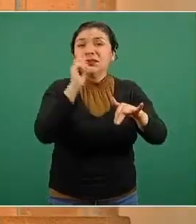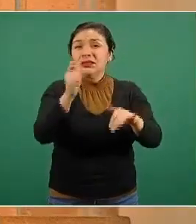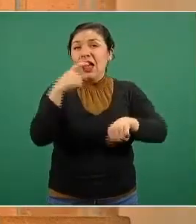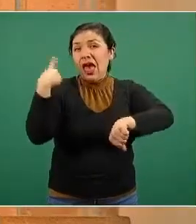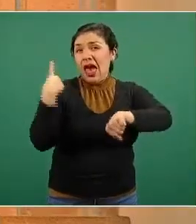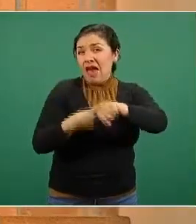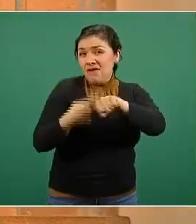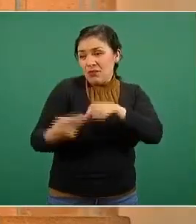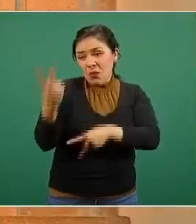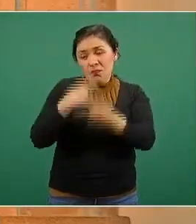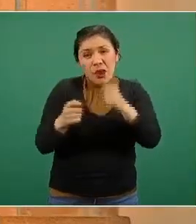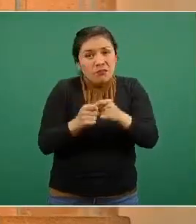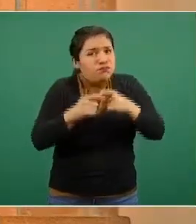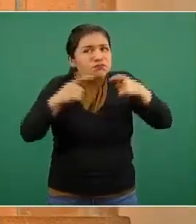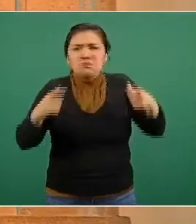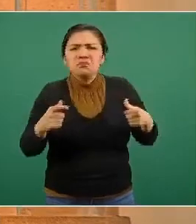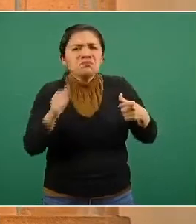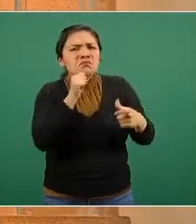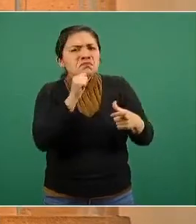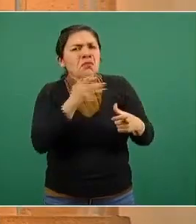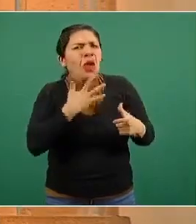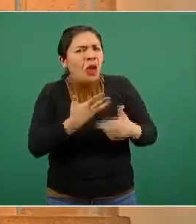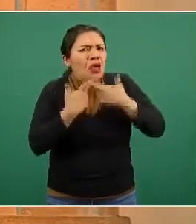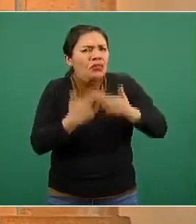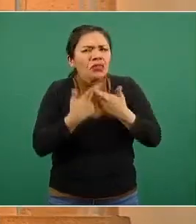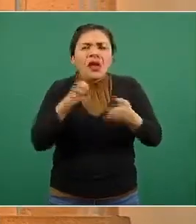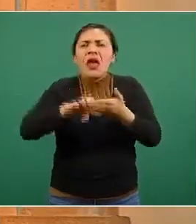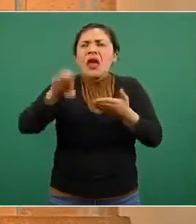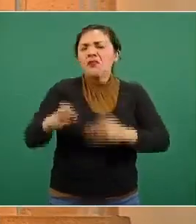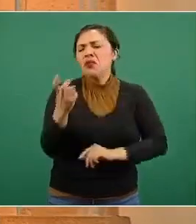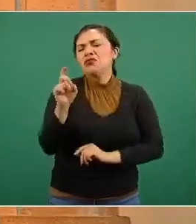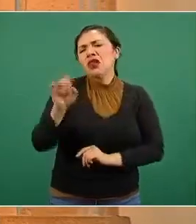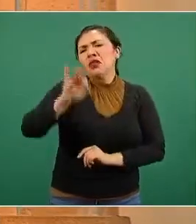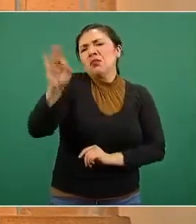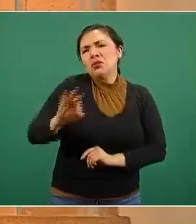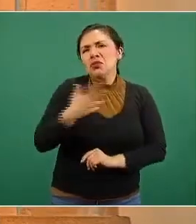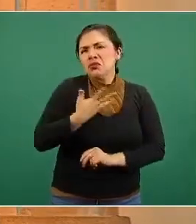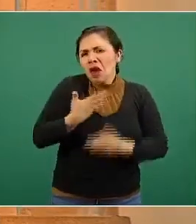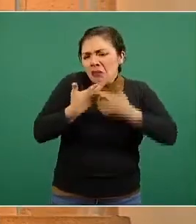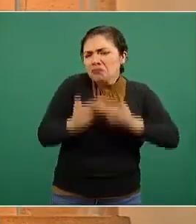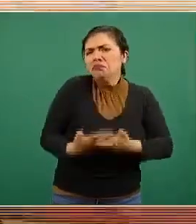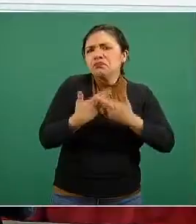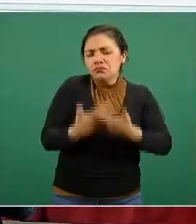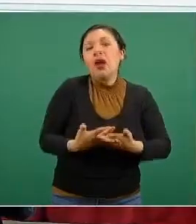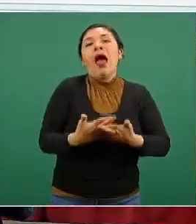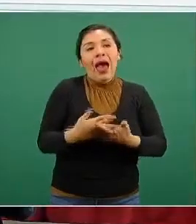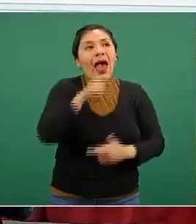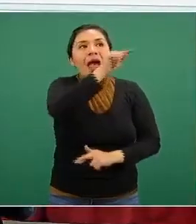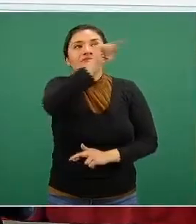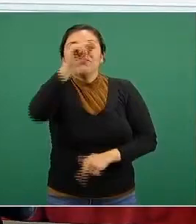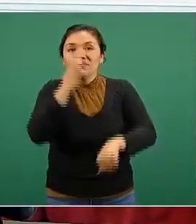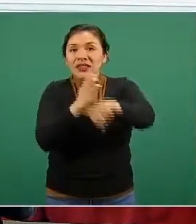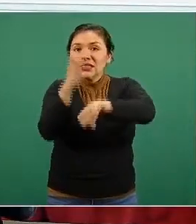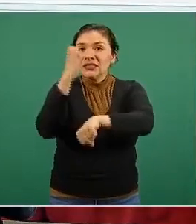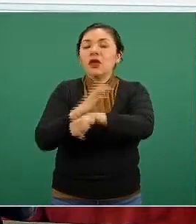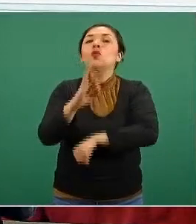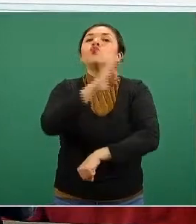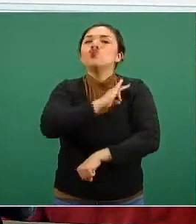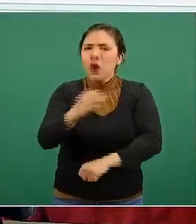de un 30% de ocupación, por ejemplo, en este tipo de camas, pues bueno, pueden contribuir, apoyar